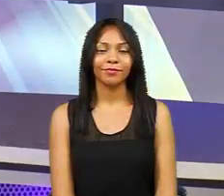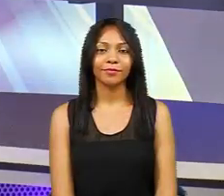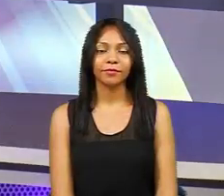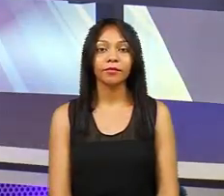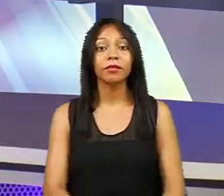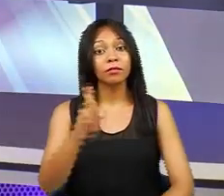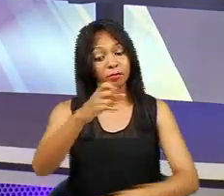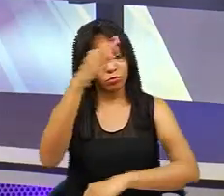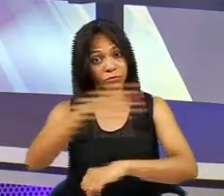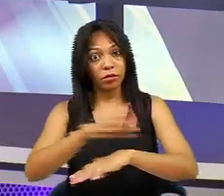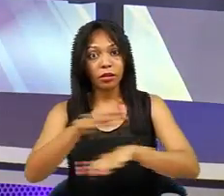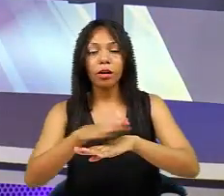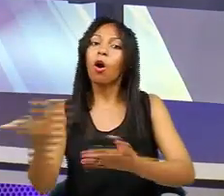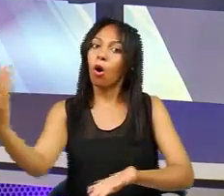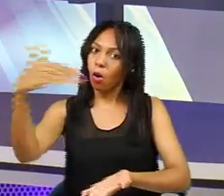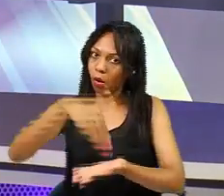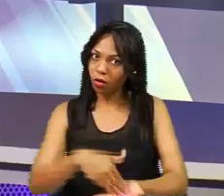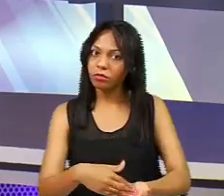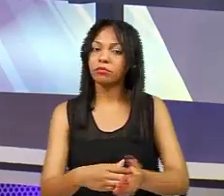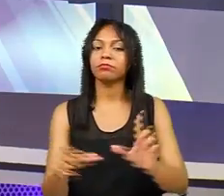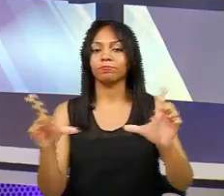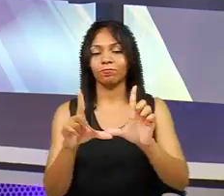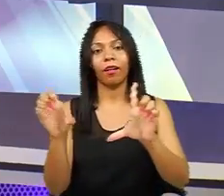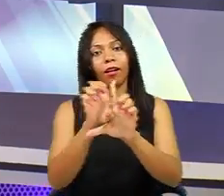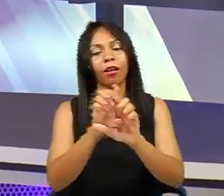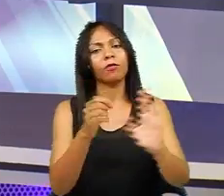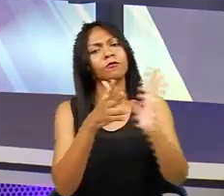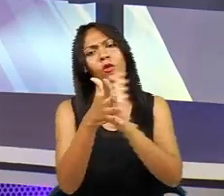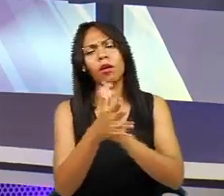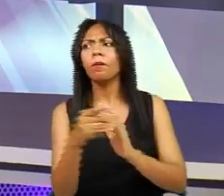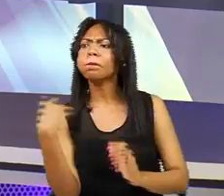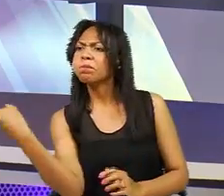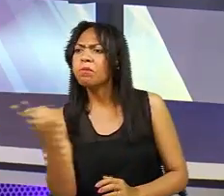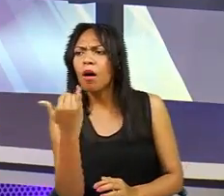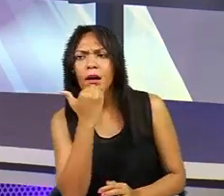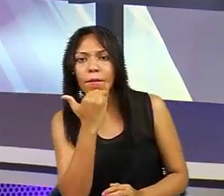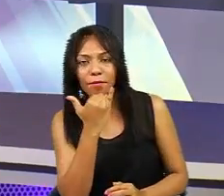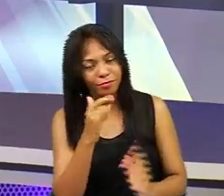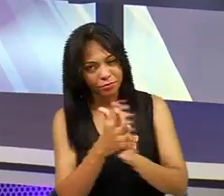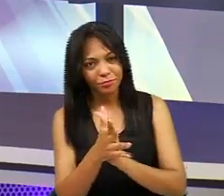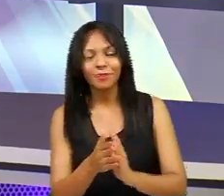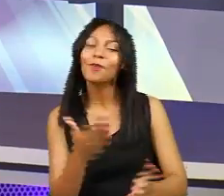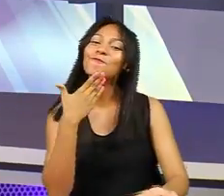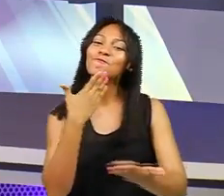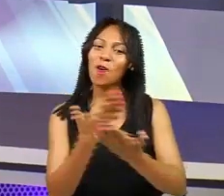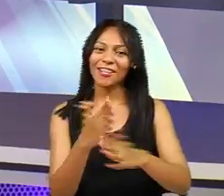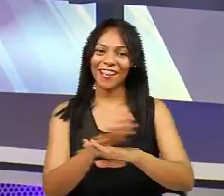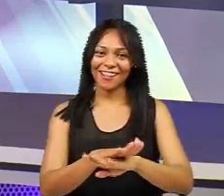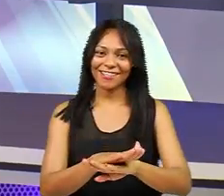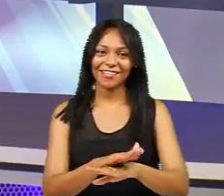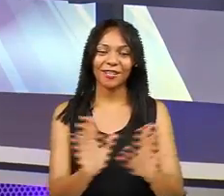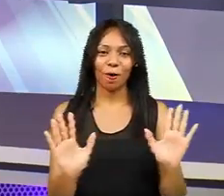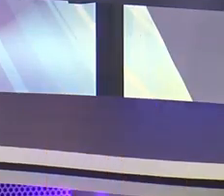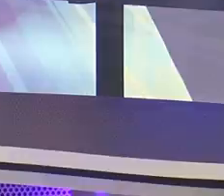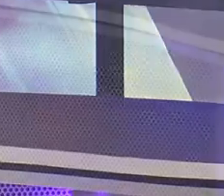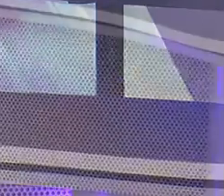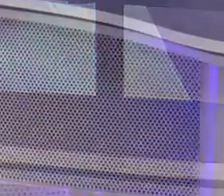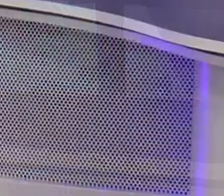6:00 de la tarde, tenemos una nueva cita para que ustedes conozcan qué es lo que pasa en nuestra ciudad y región. Que tengan todos una feliz tarde.